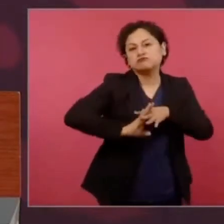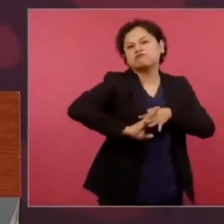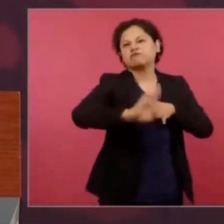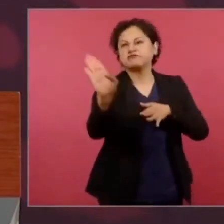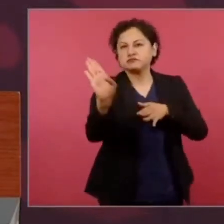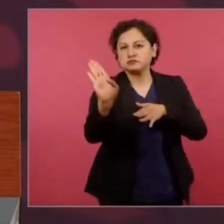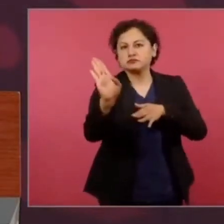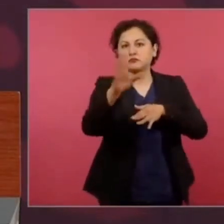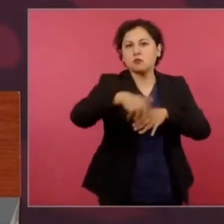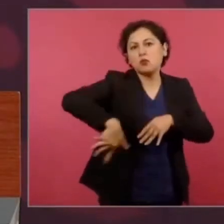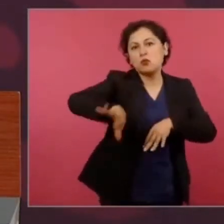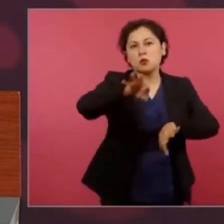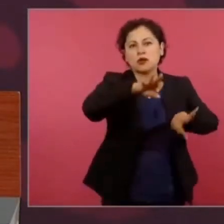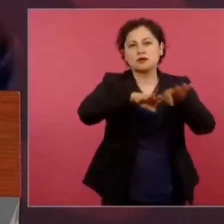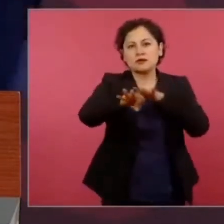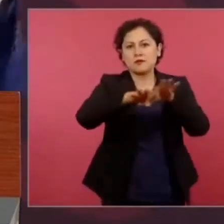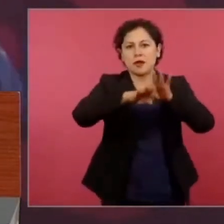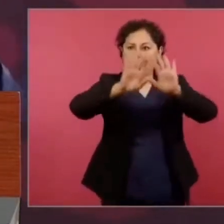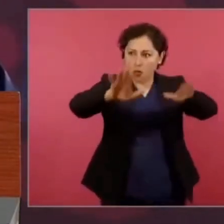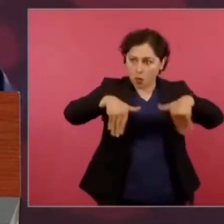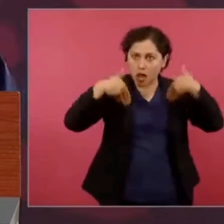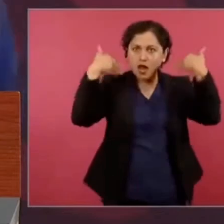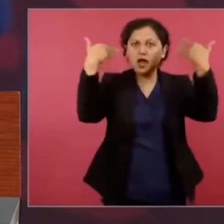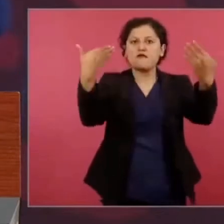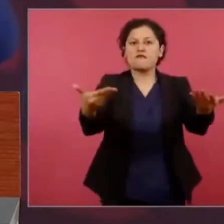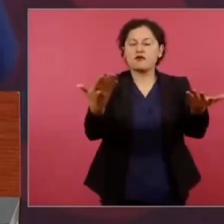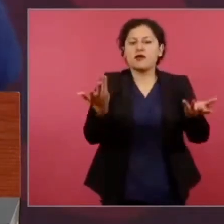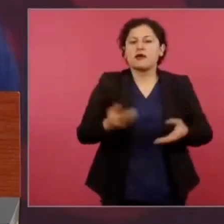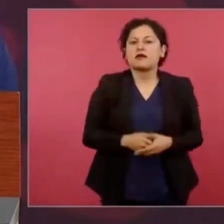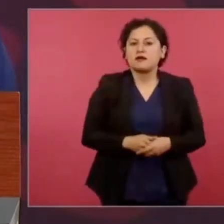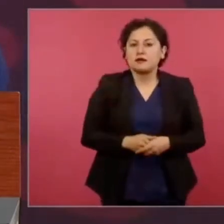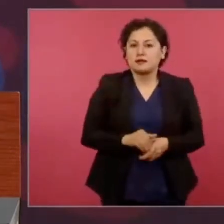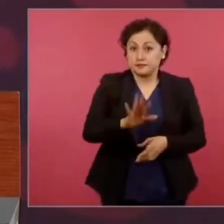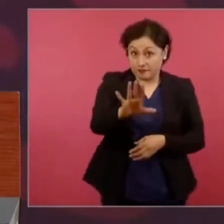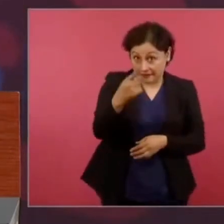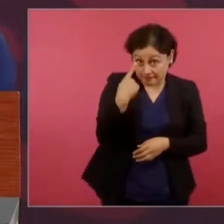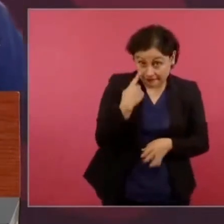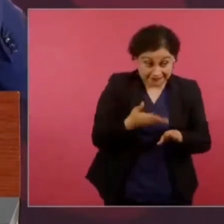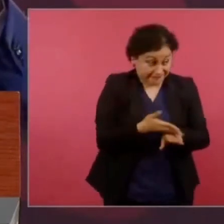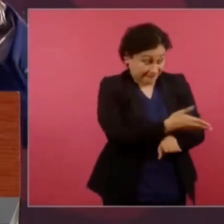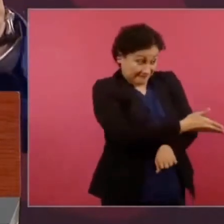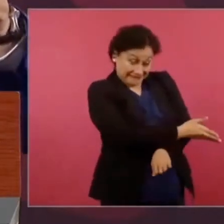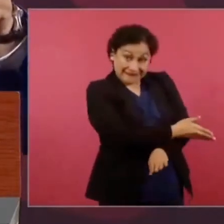Unidos. En el periodo neoliberal, solo de Veracruz